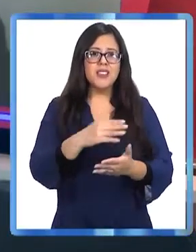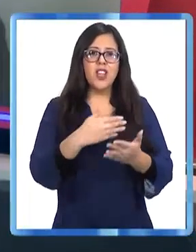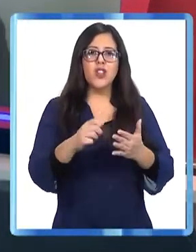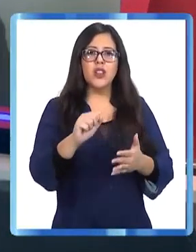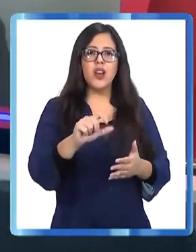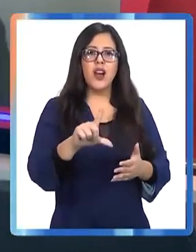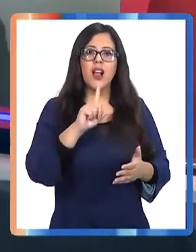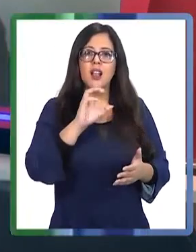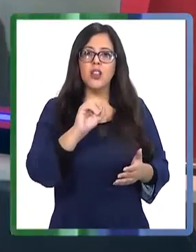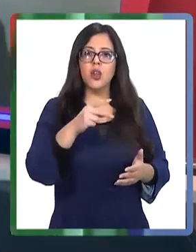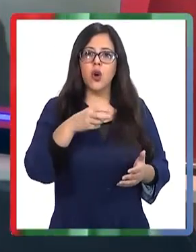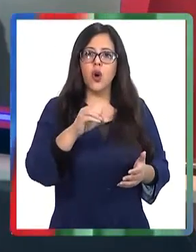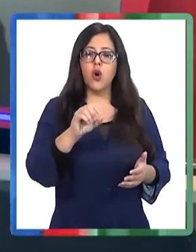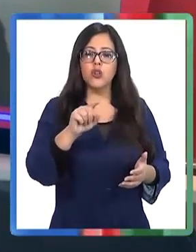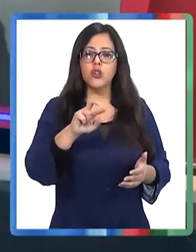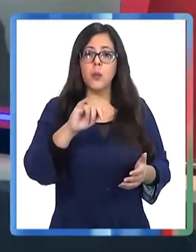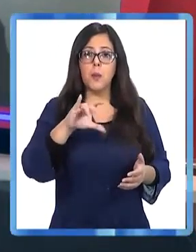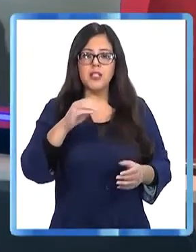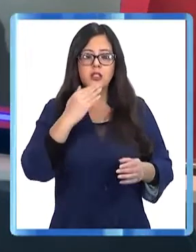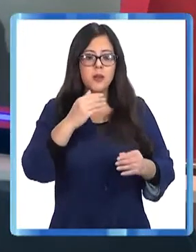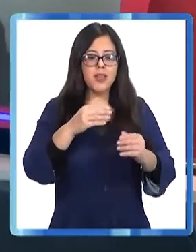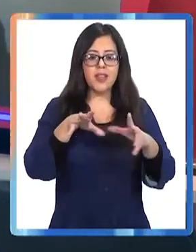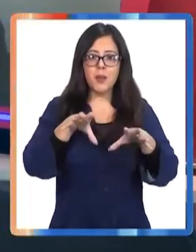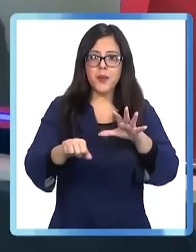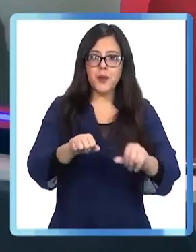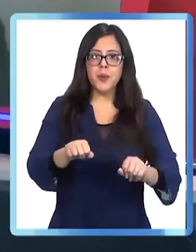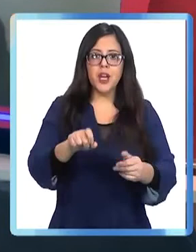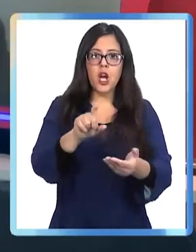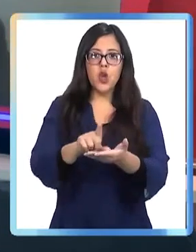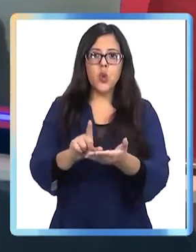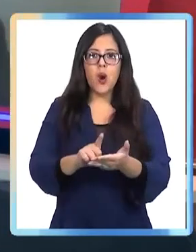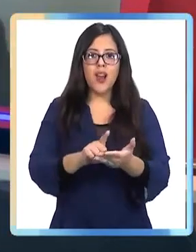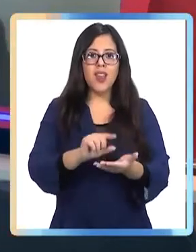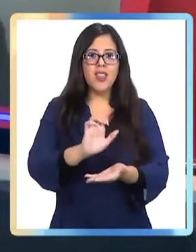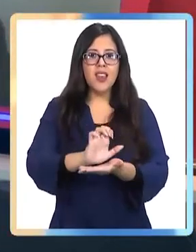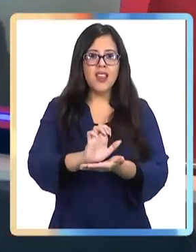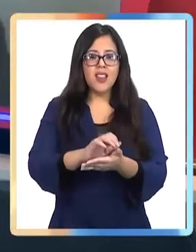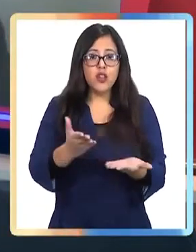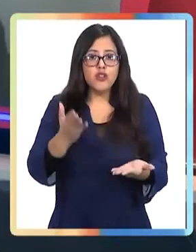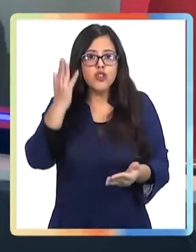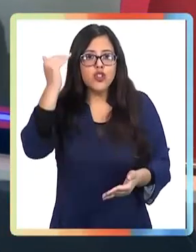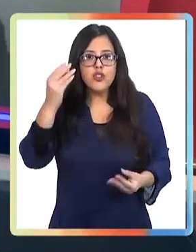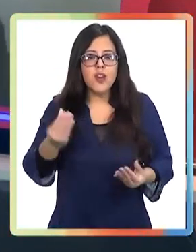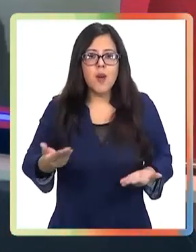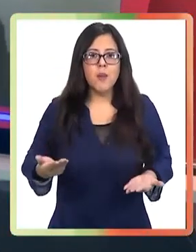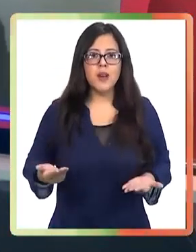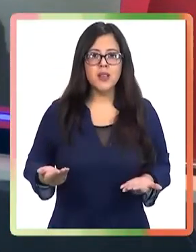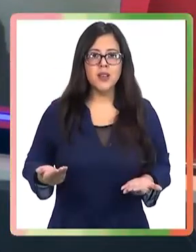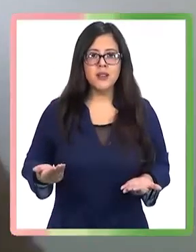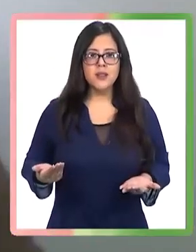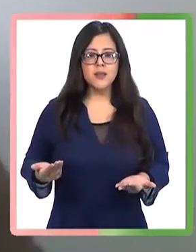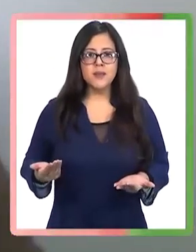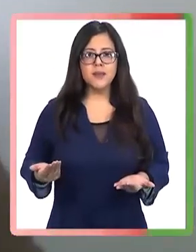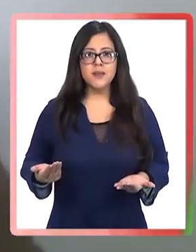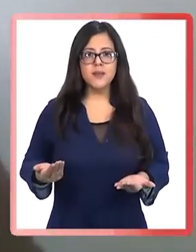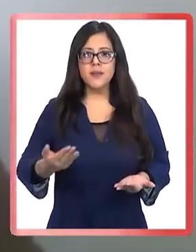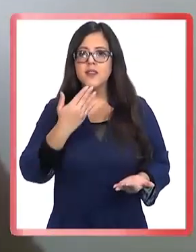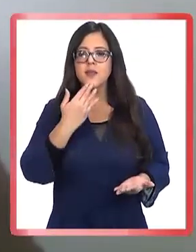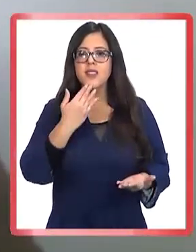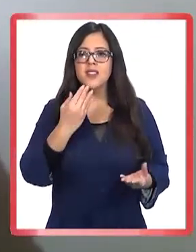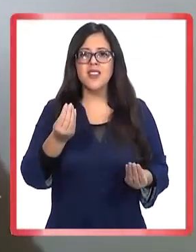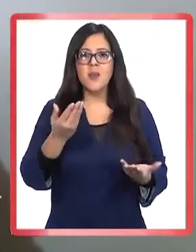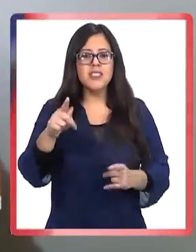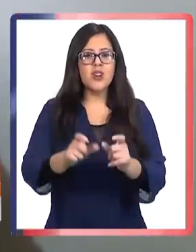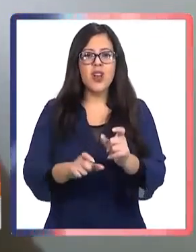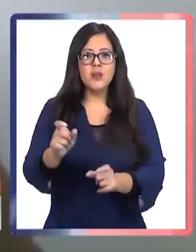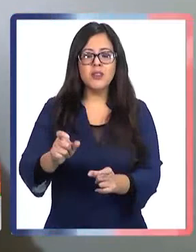Hospicio, con tomas de terrenos fiscales impresionantes, al cual no sabemos qué va a pasar, no sabemos cuál es el